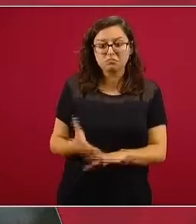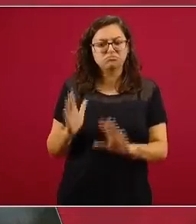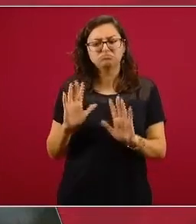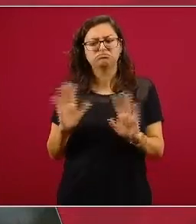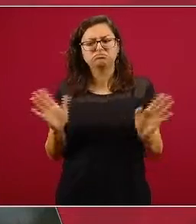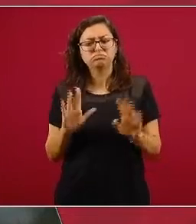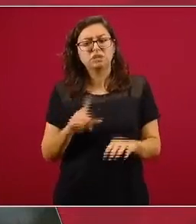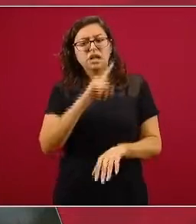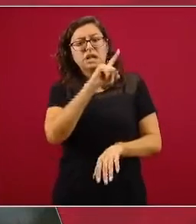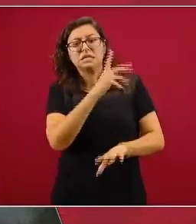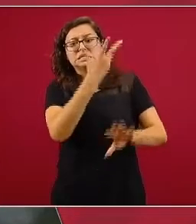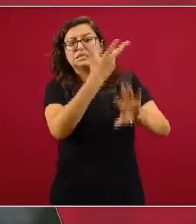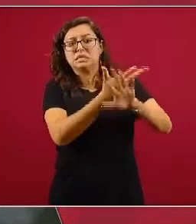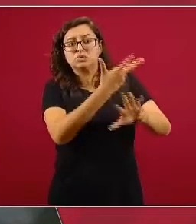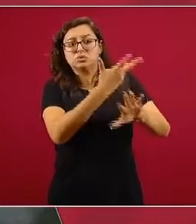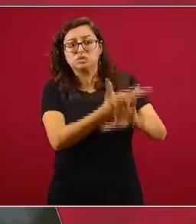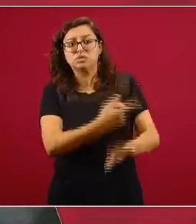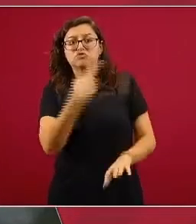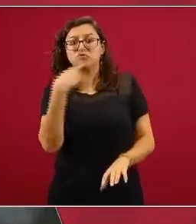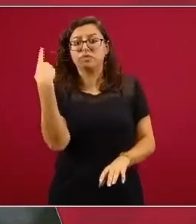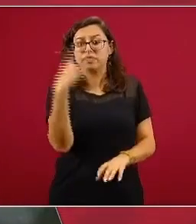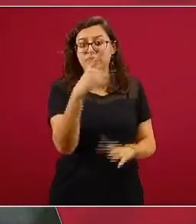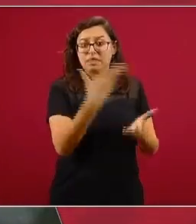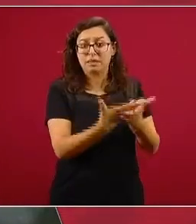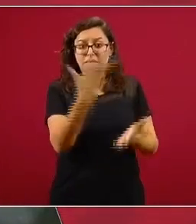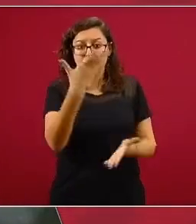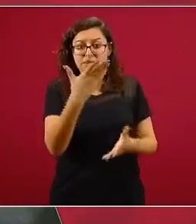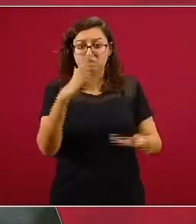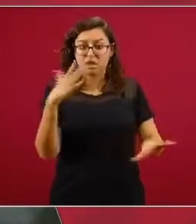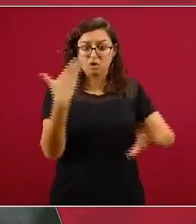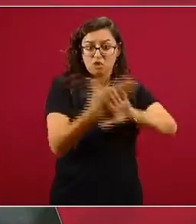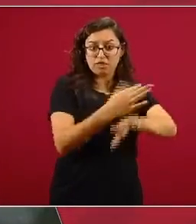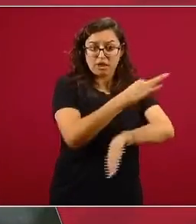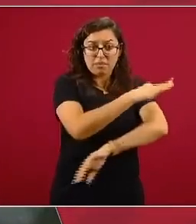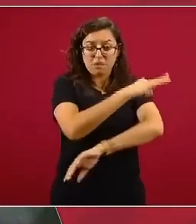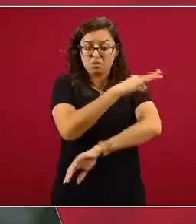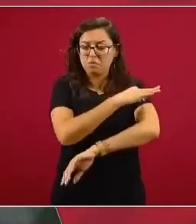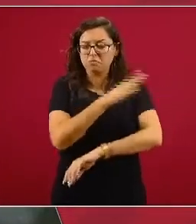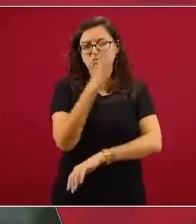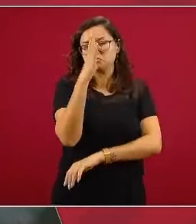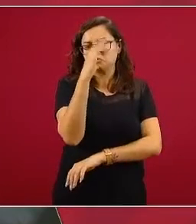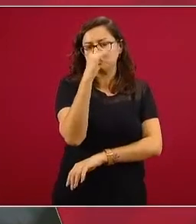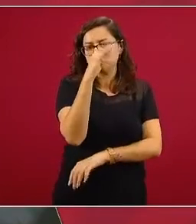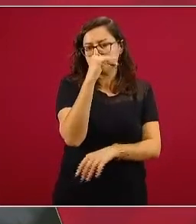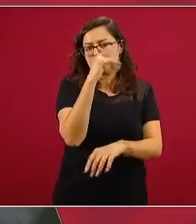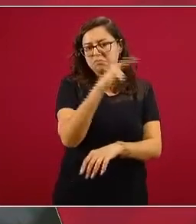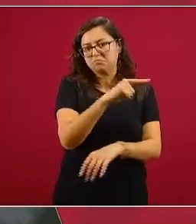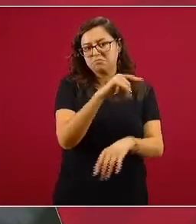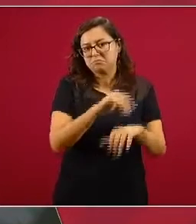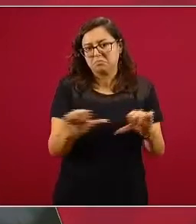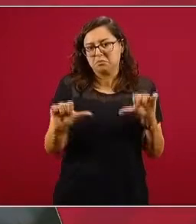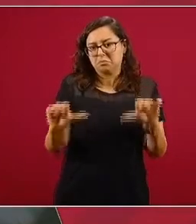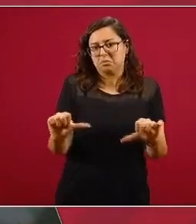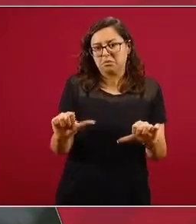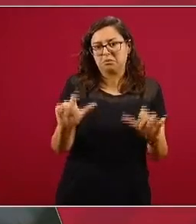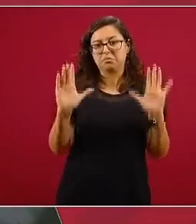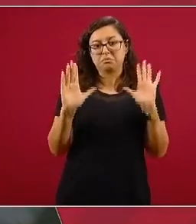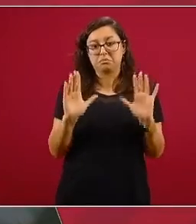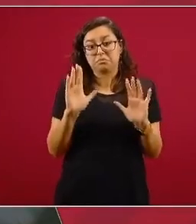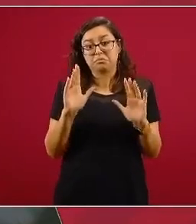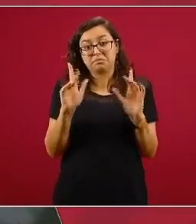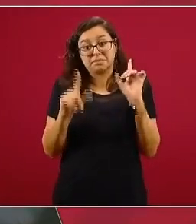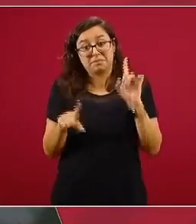Unidos nadie puede litigar en contra de esta vacuna en caso de que esta vacuna resultara, si es que se aprueba por